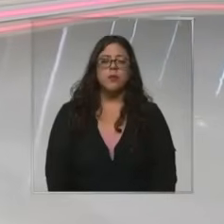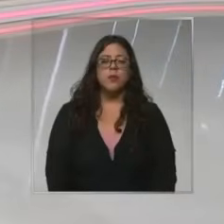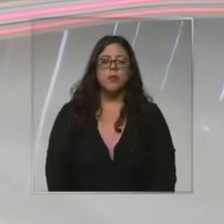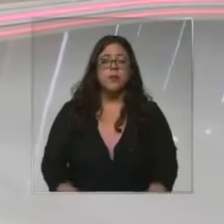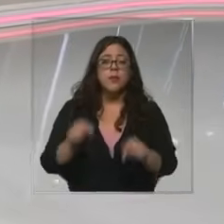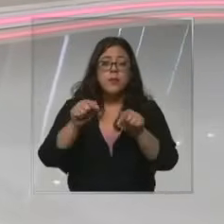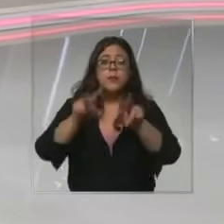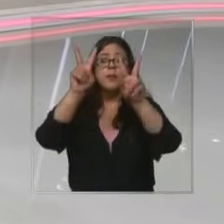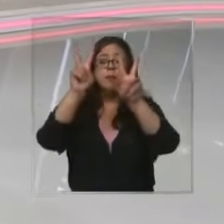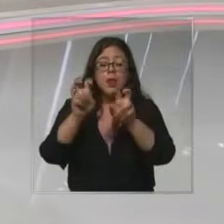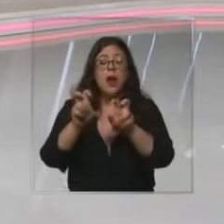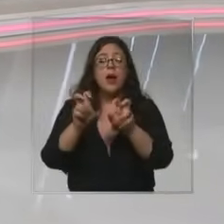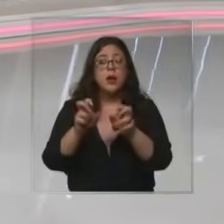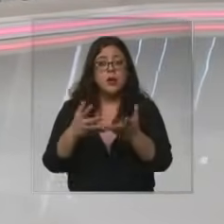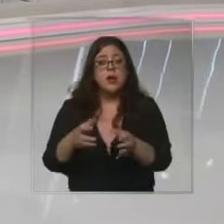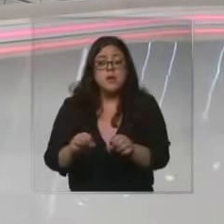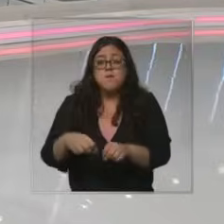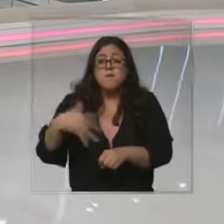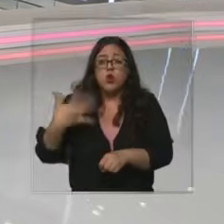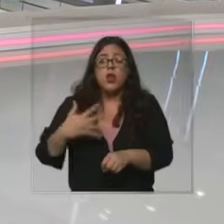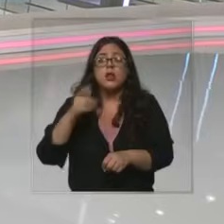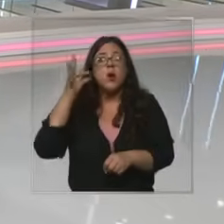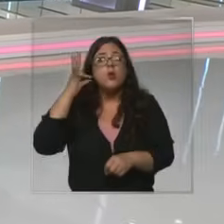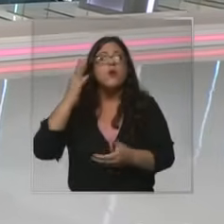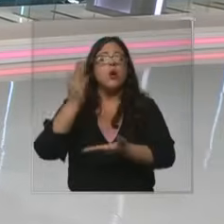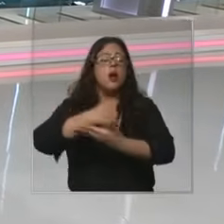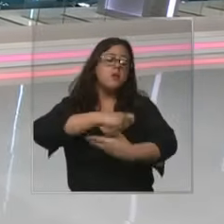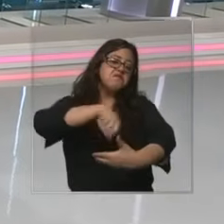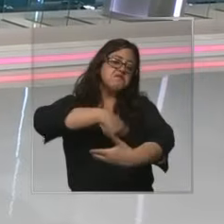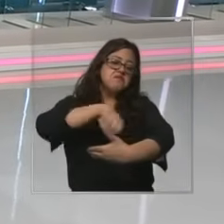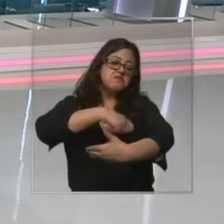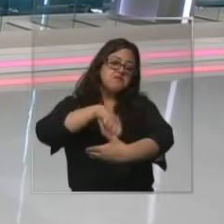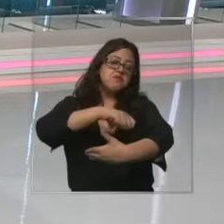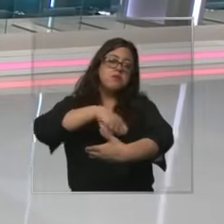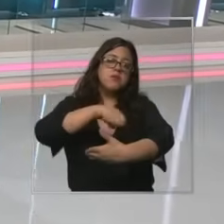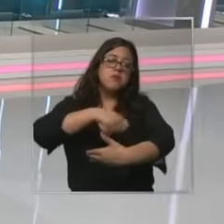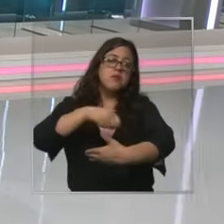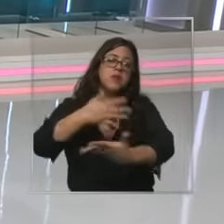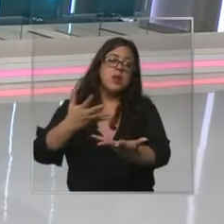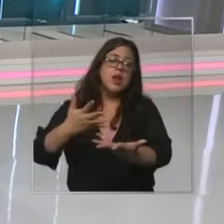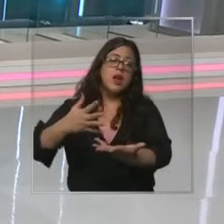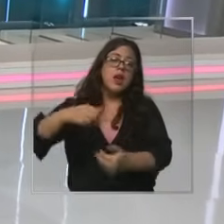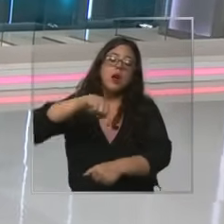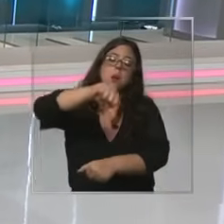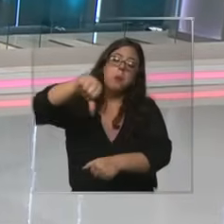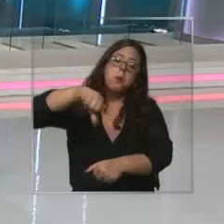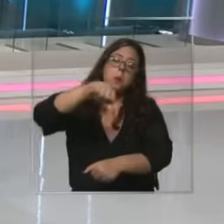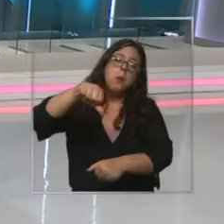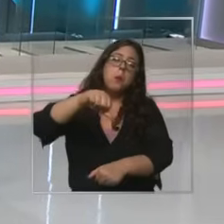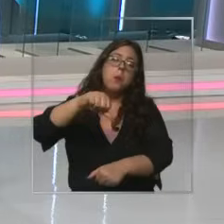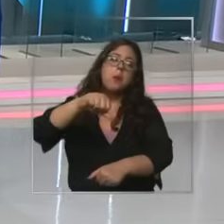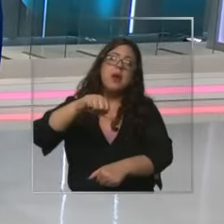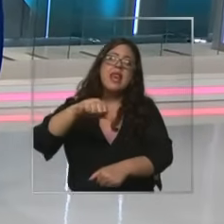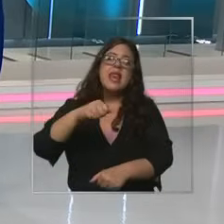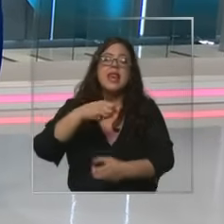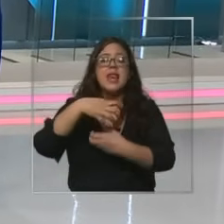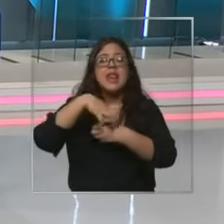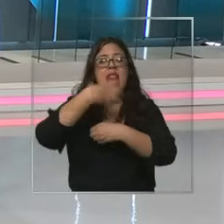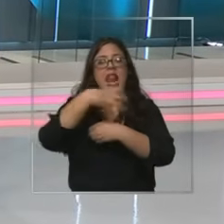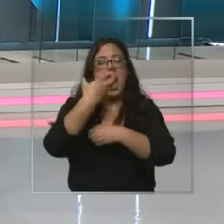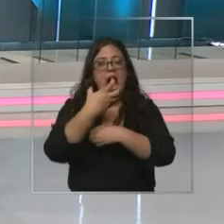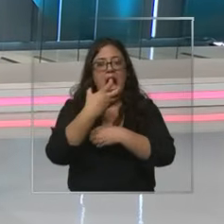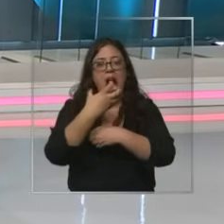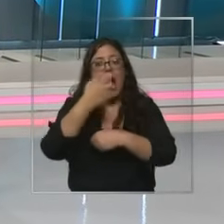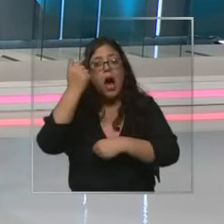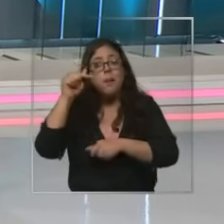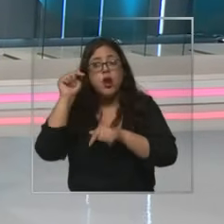Y este caso es increíble. Es una mujer que estaba cocinando y para eso utilizó una esencia de naranja para su receta. Pero